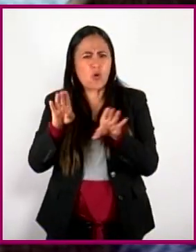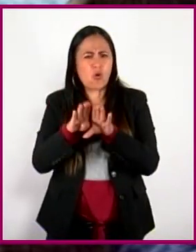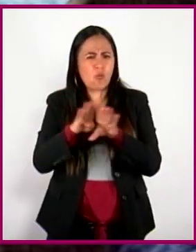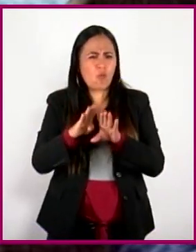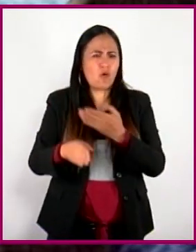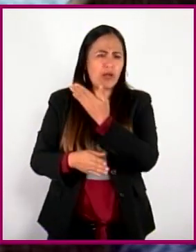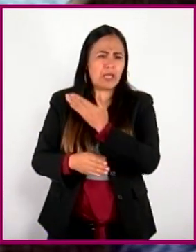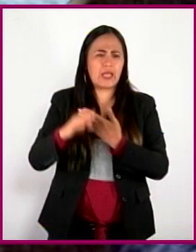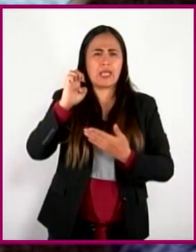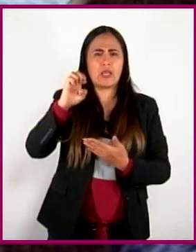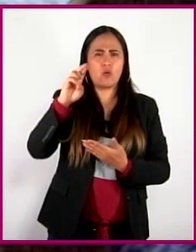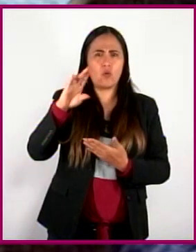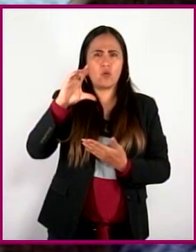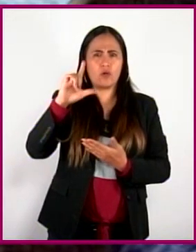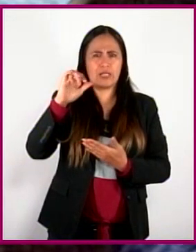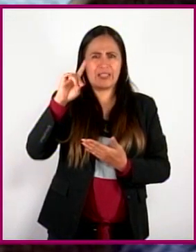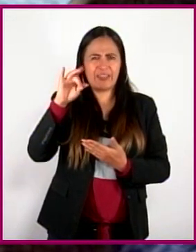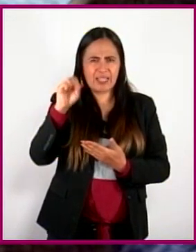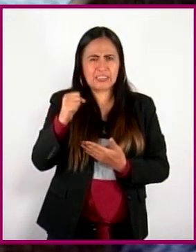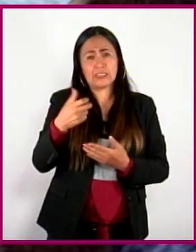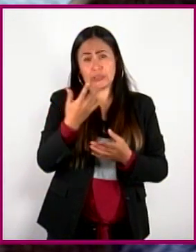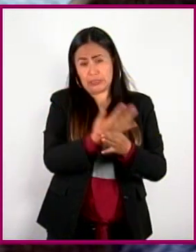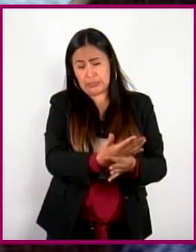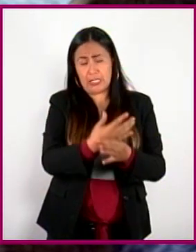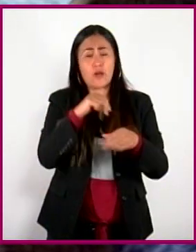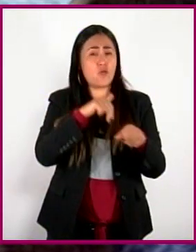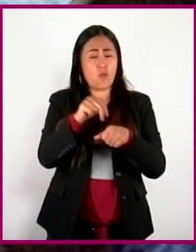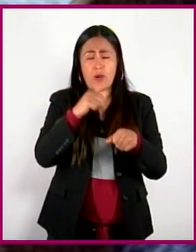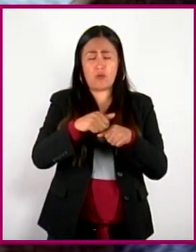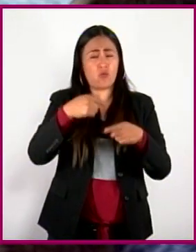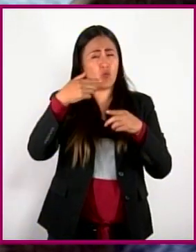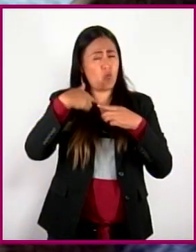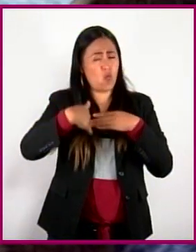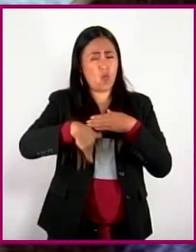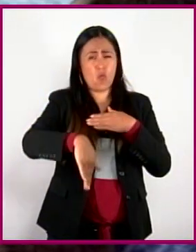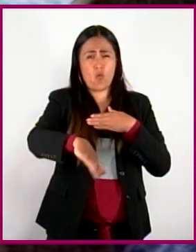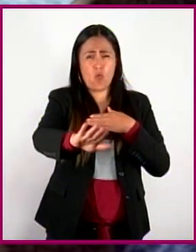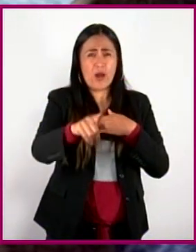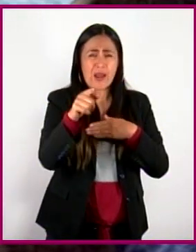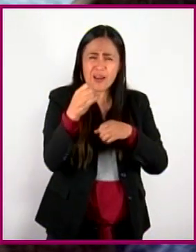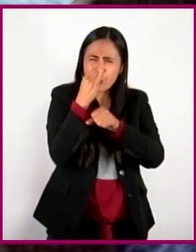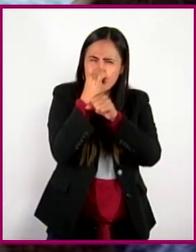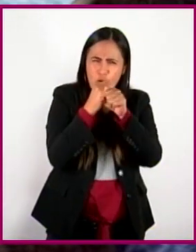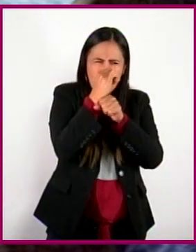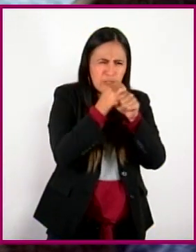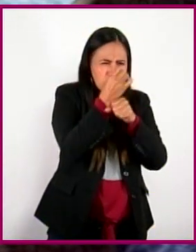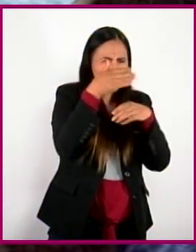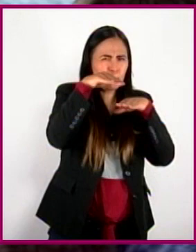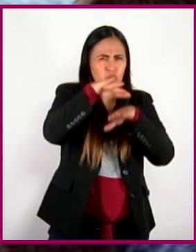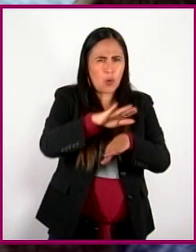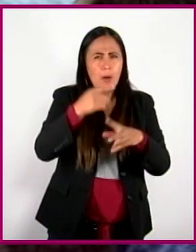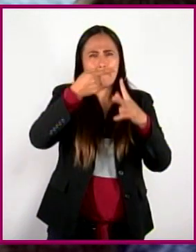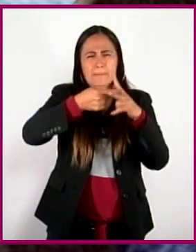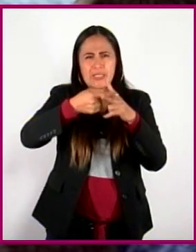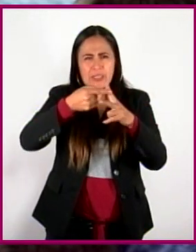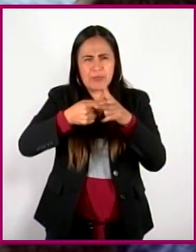son infinitos. Él dedicó mucho tiempo de su vida en recopilar todas las investigaciones en matemáticas que existían en ese momento y no